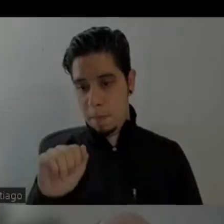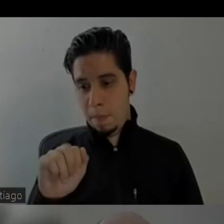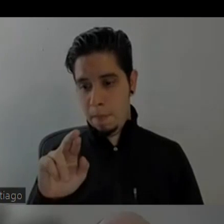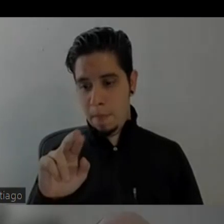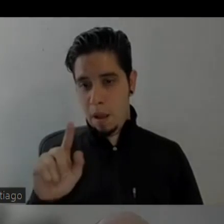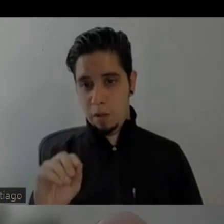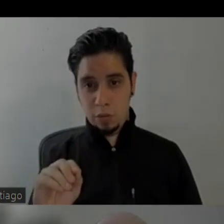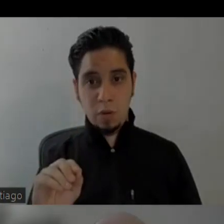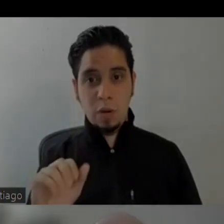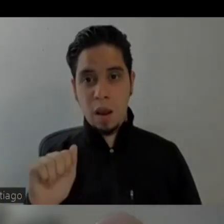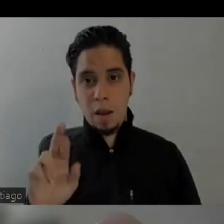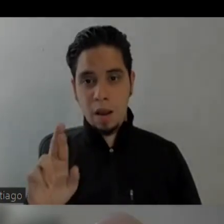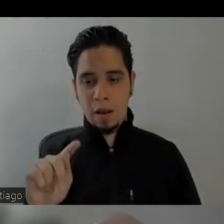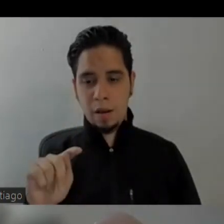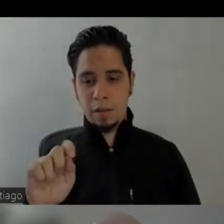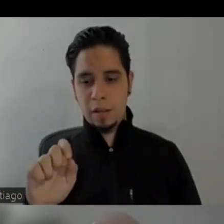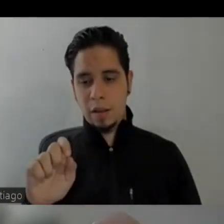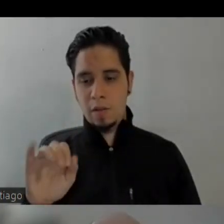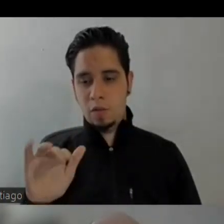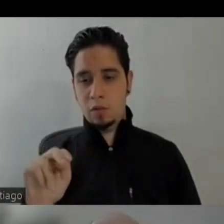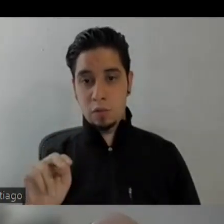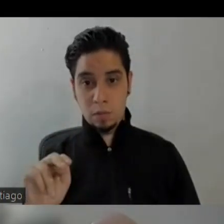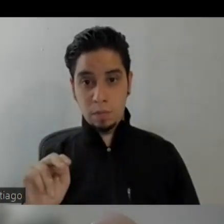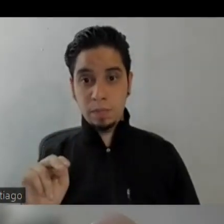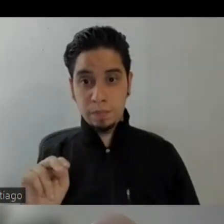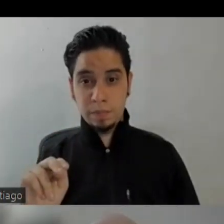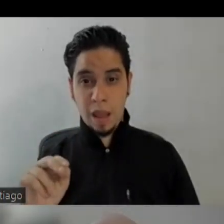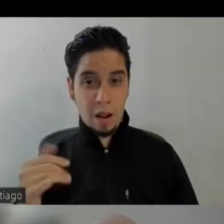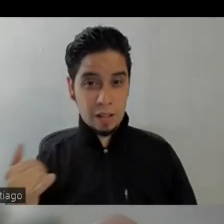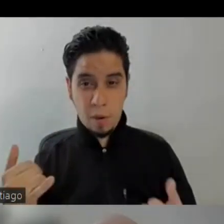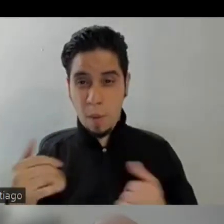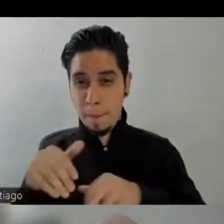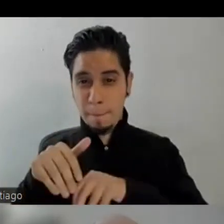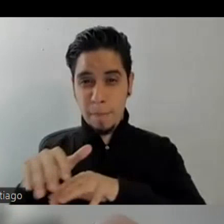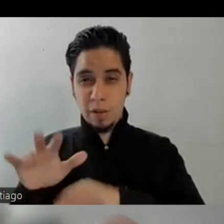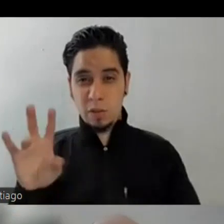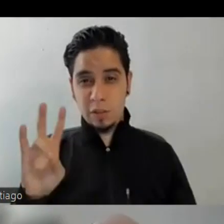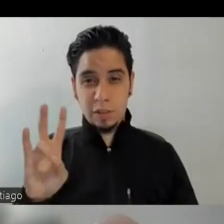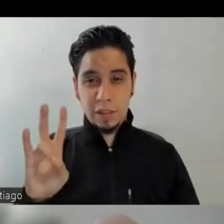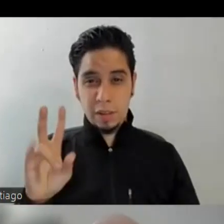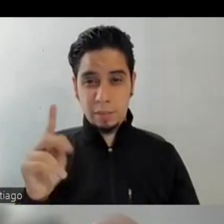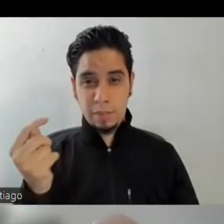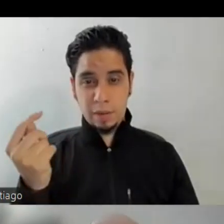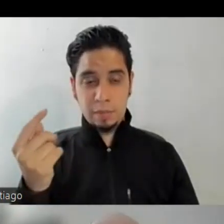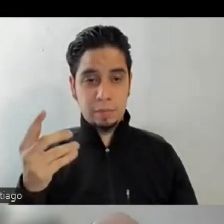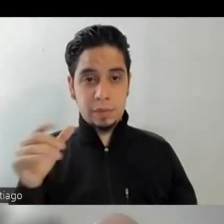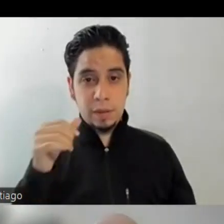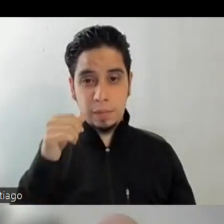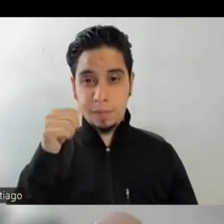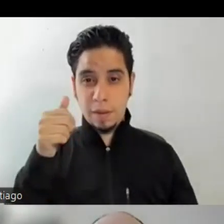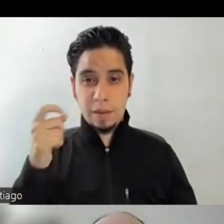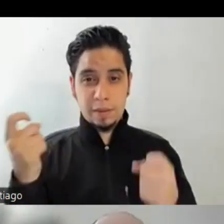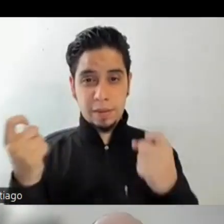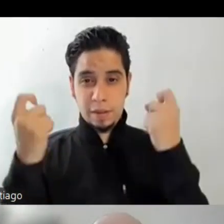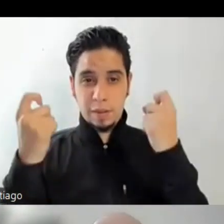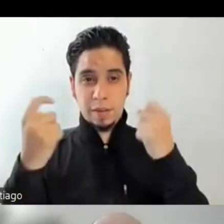antes pusieron marzo, marzo 7, ay Dios mío, martes 7 de marzo, y ya mañana se celebra